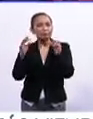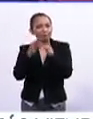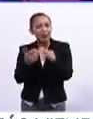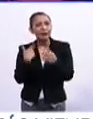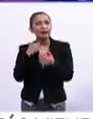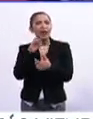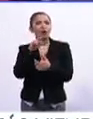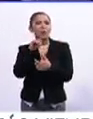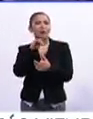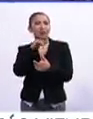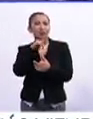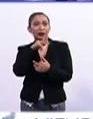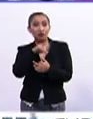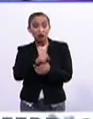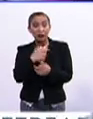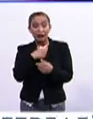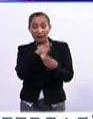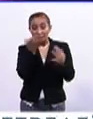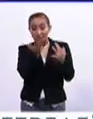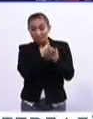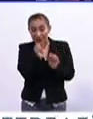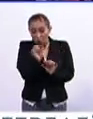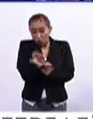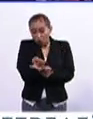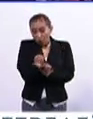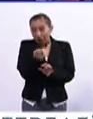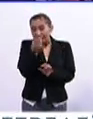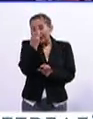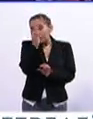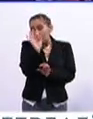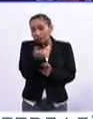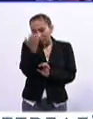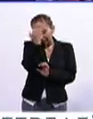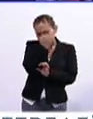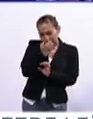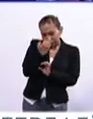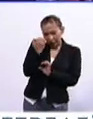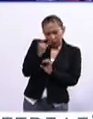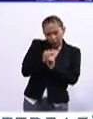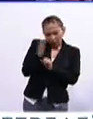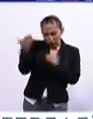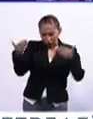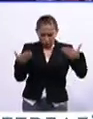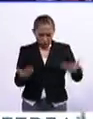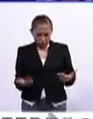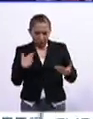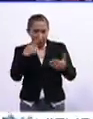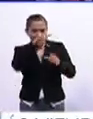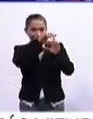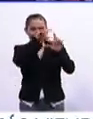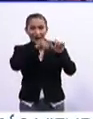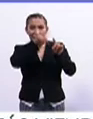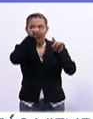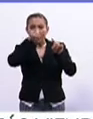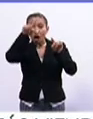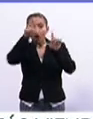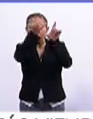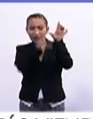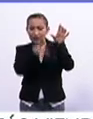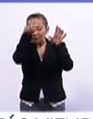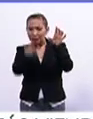y argumentativos. Y solo 3% es capaz de comparar y evaluar información que incluye tablas o gráficas.